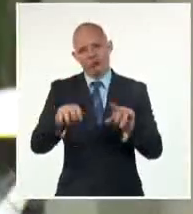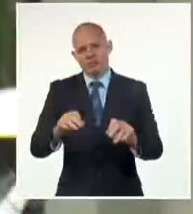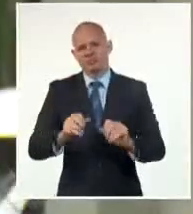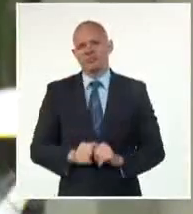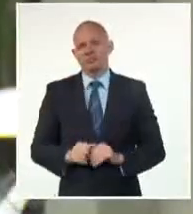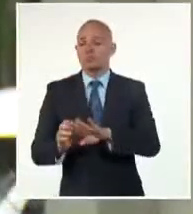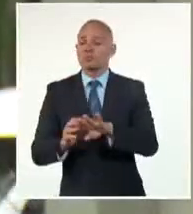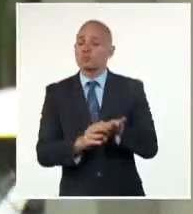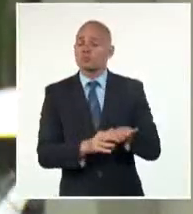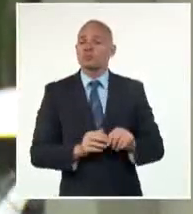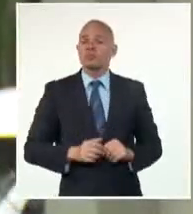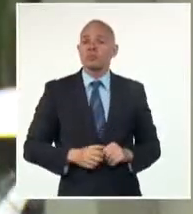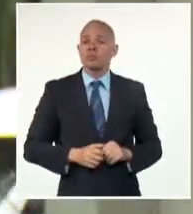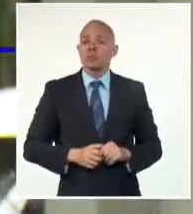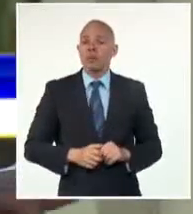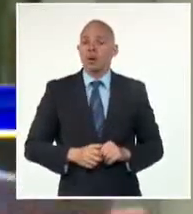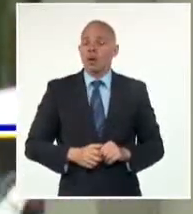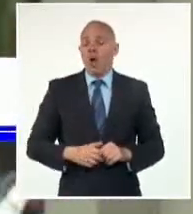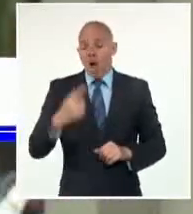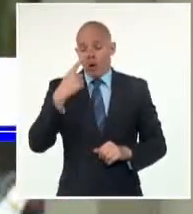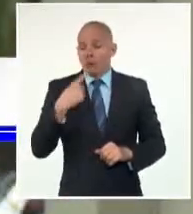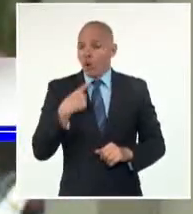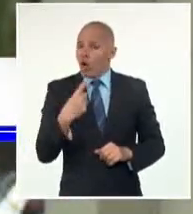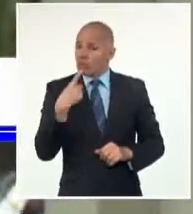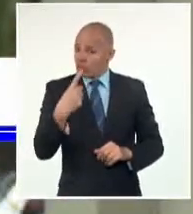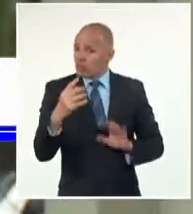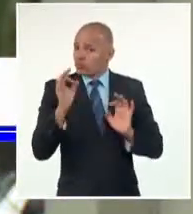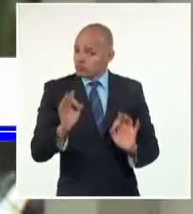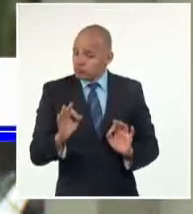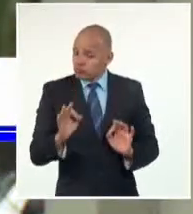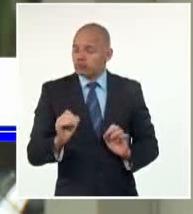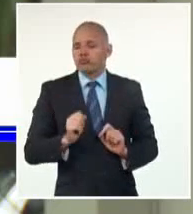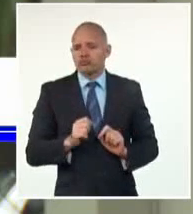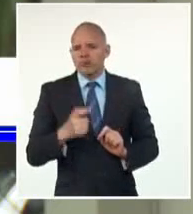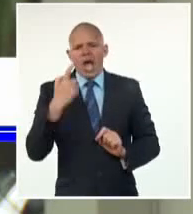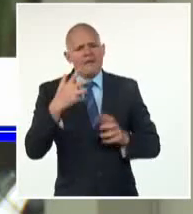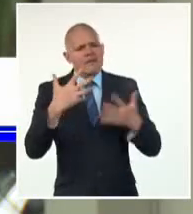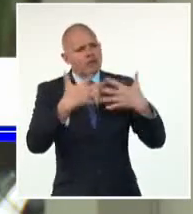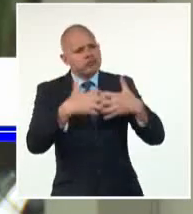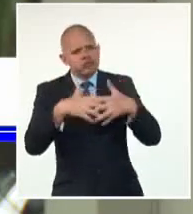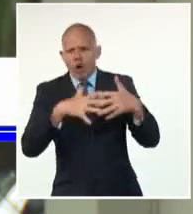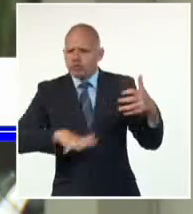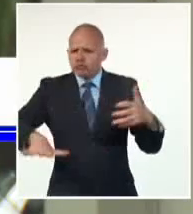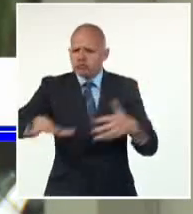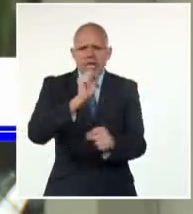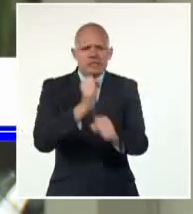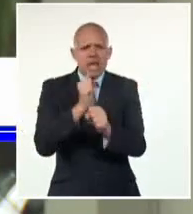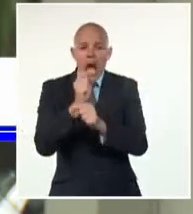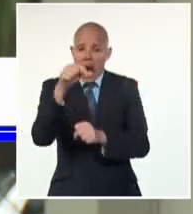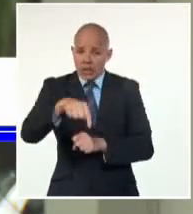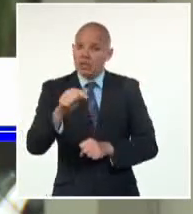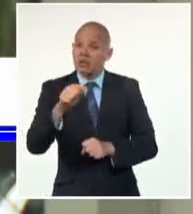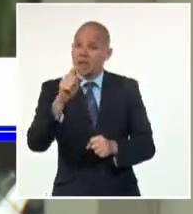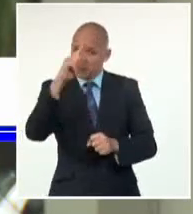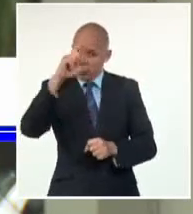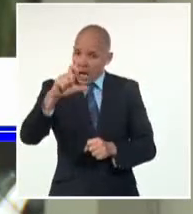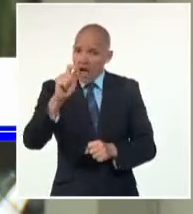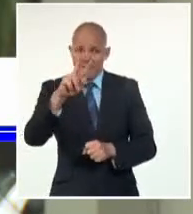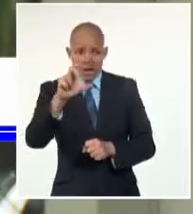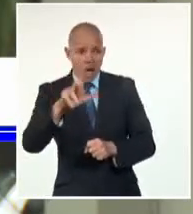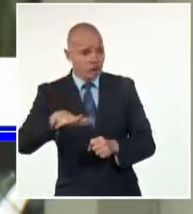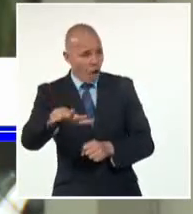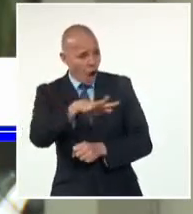hay a la industria en sentido general en Villa Clara. Yo creo que una de las caras bonitas, de las